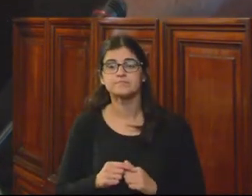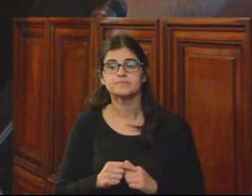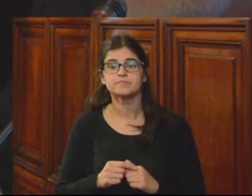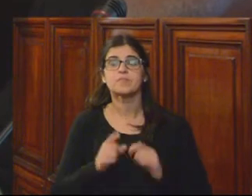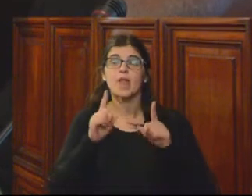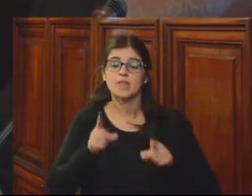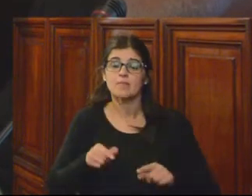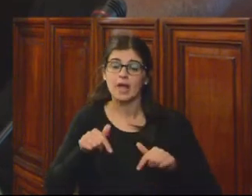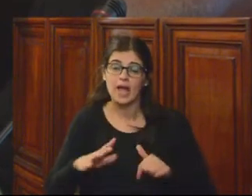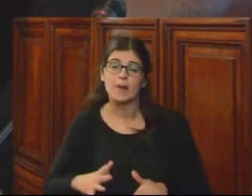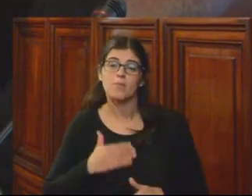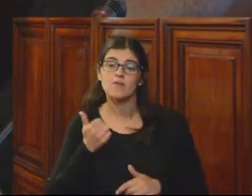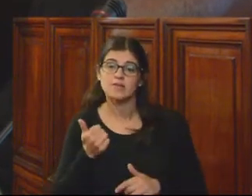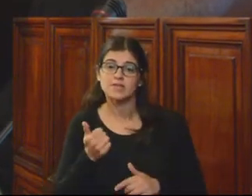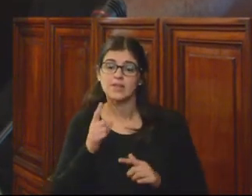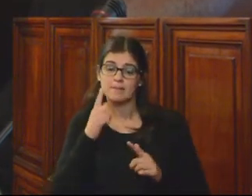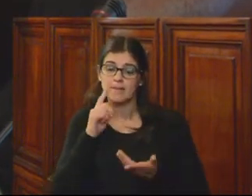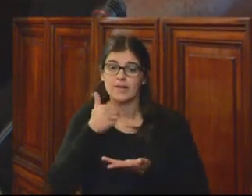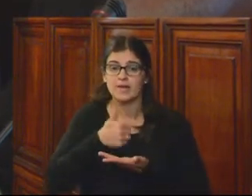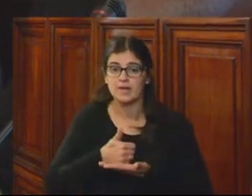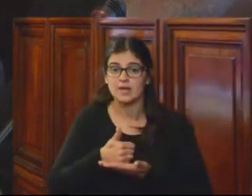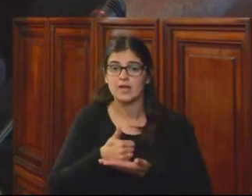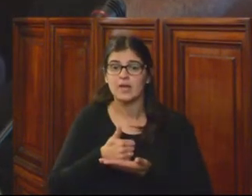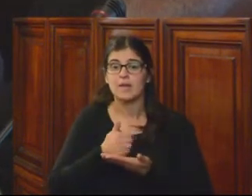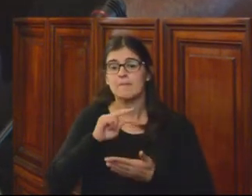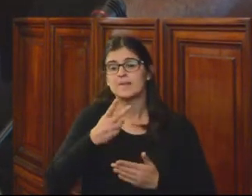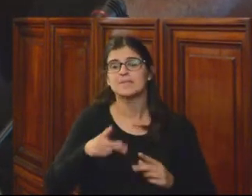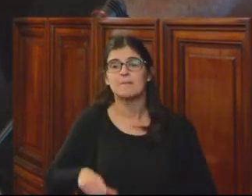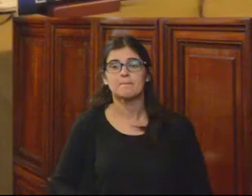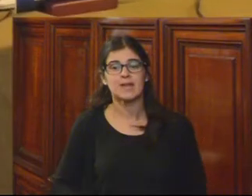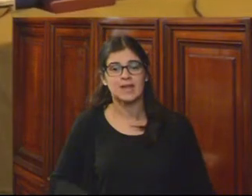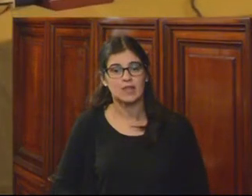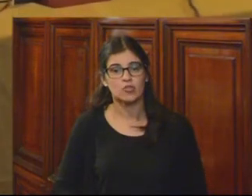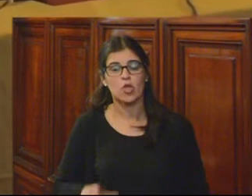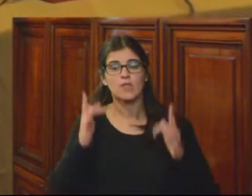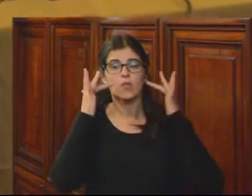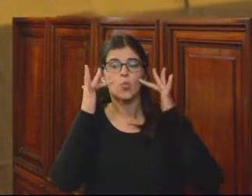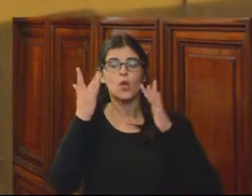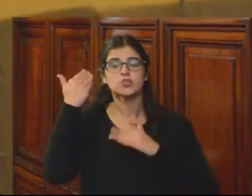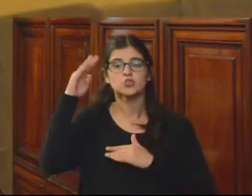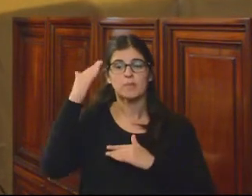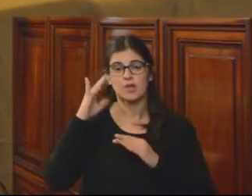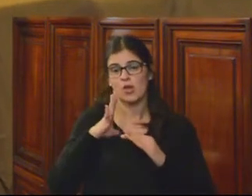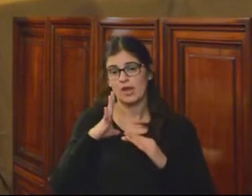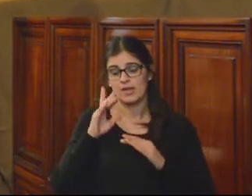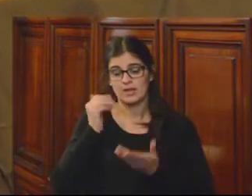También aquí aprovechando la presencia del viceministro de Educación Superior, entiendo,